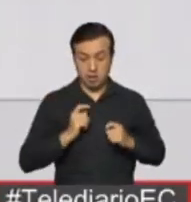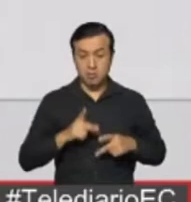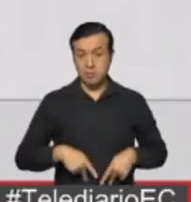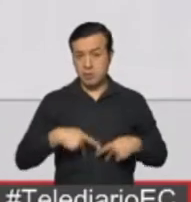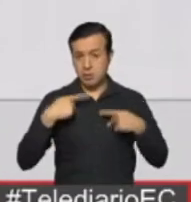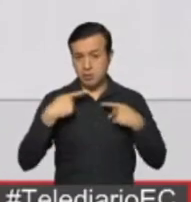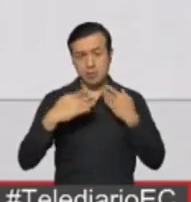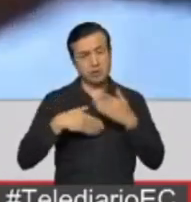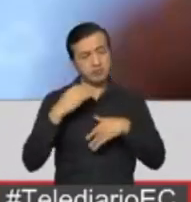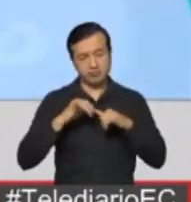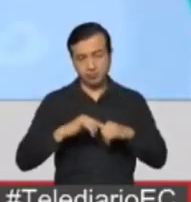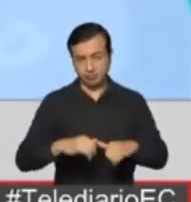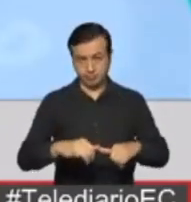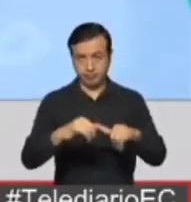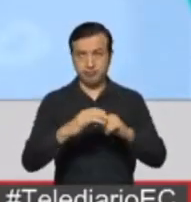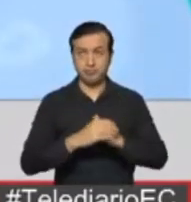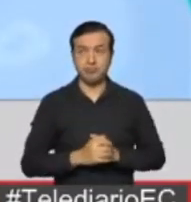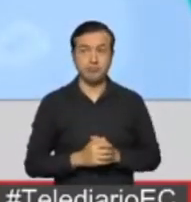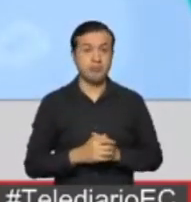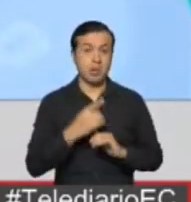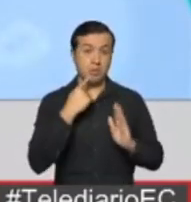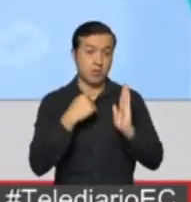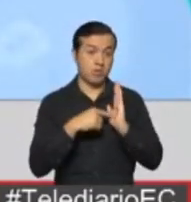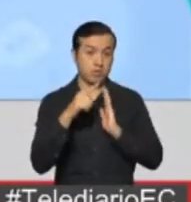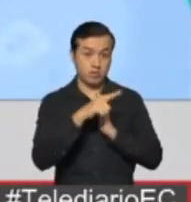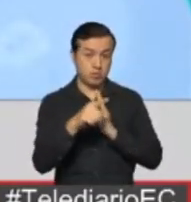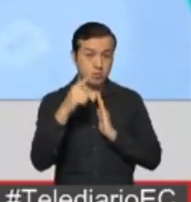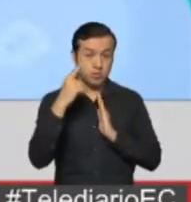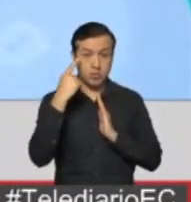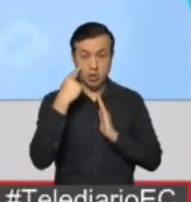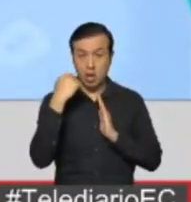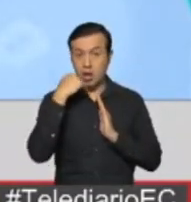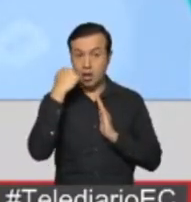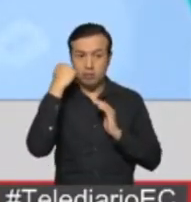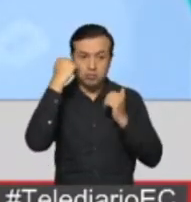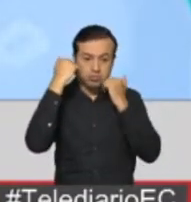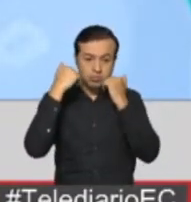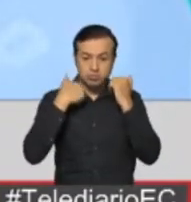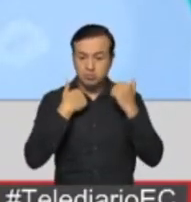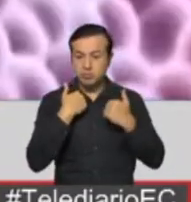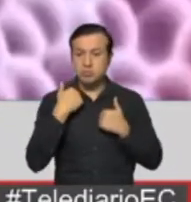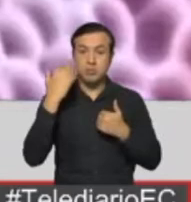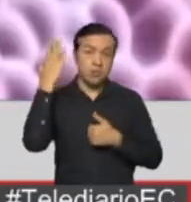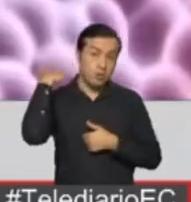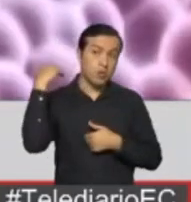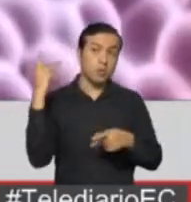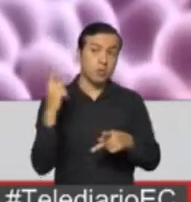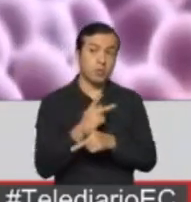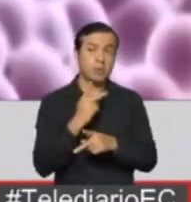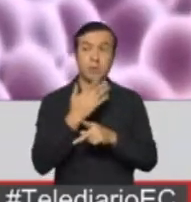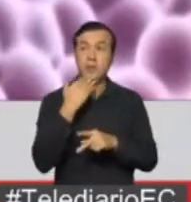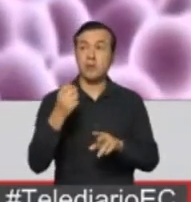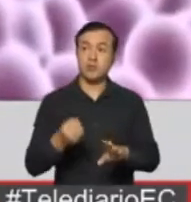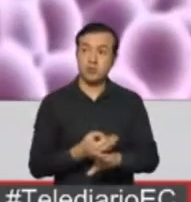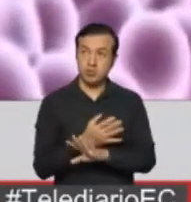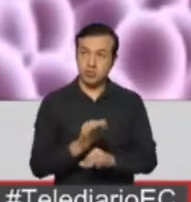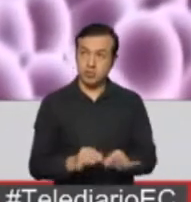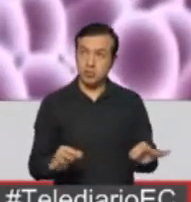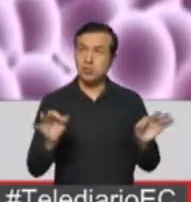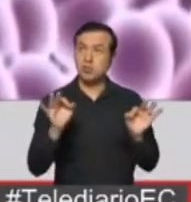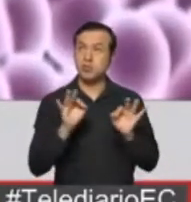a muy largo plazo si alguien presenta síntomas que podrían generar en problemas pulmonares lo recomendable es